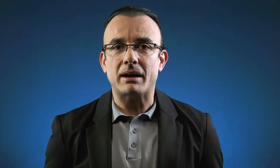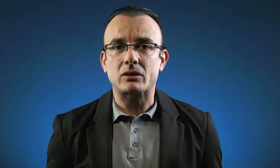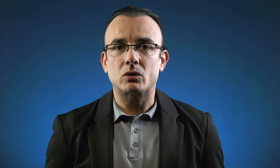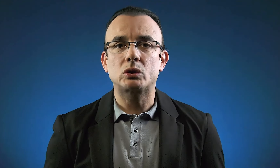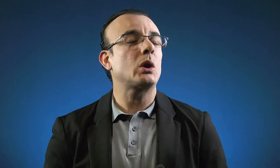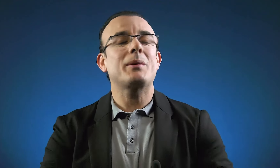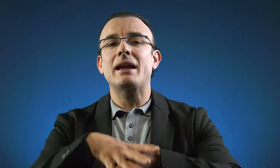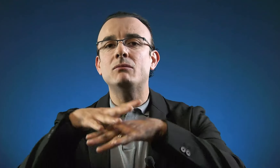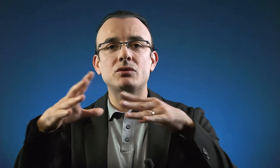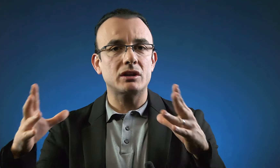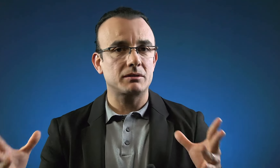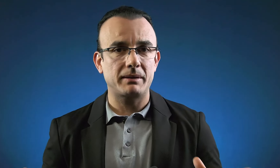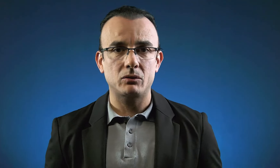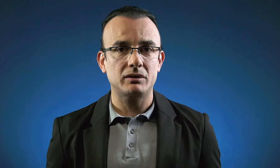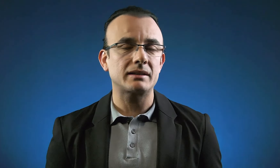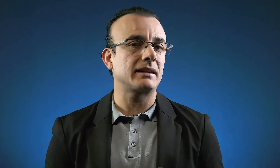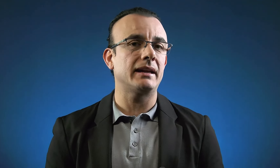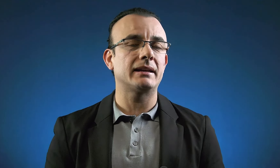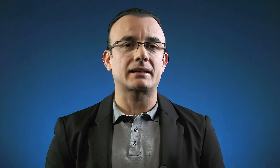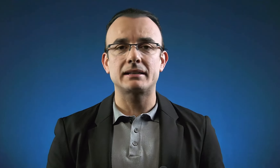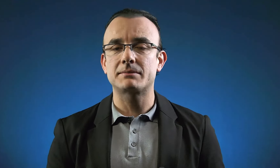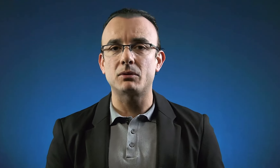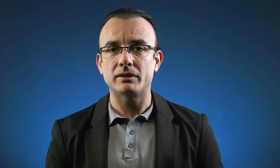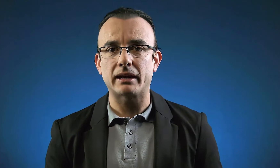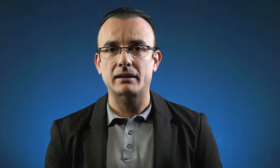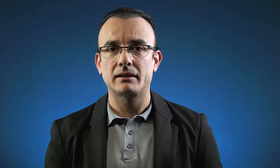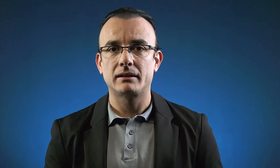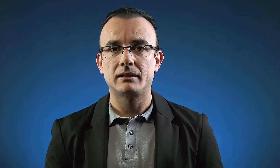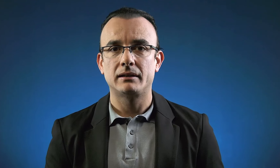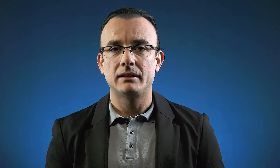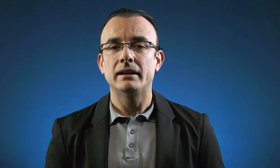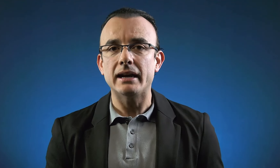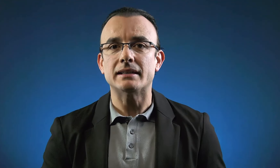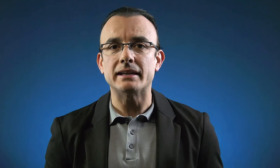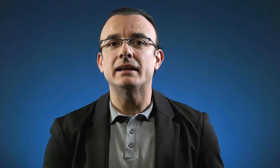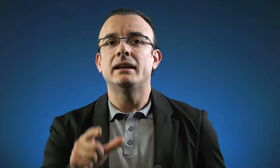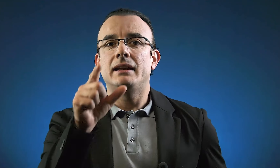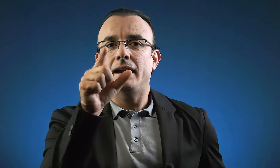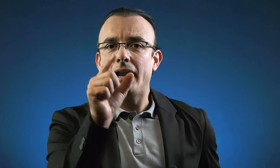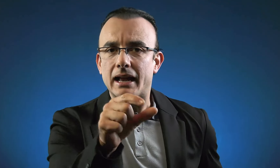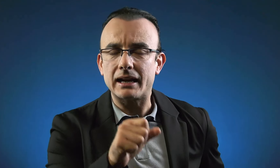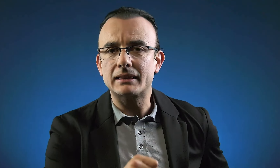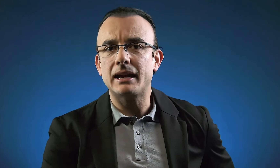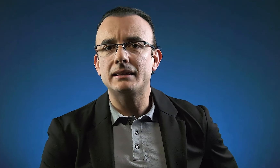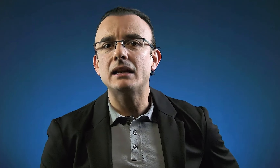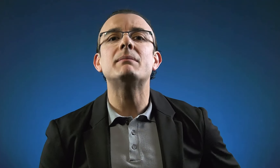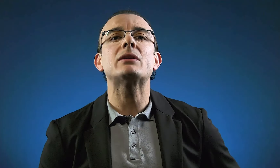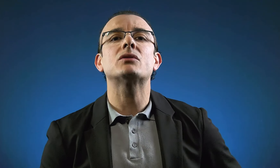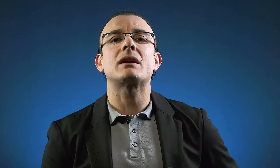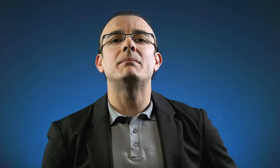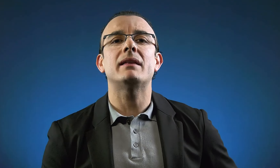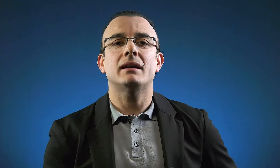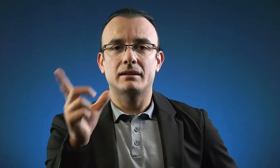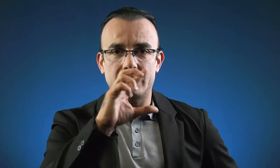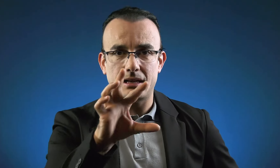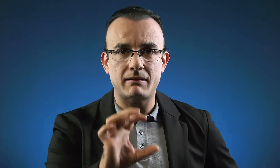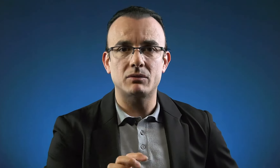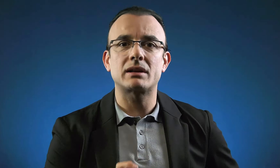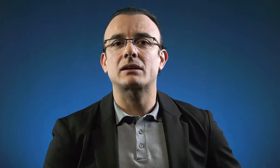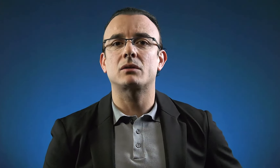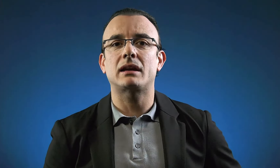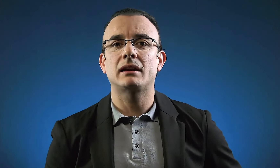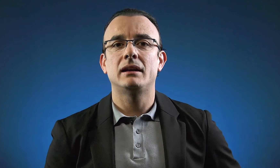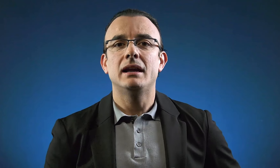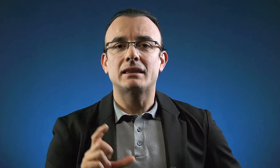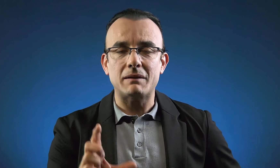Sin embargo, todavía hay muchas preguntas que responder. Es decir, en la carta del Mayo Zambada, que se la